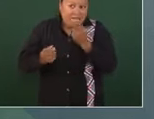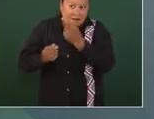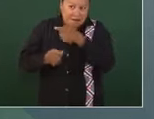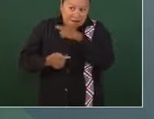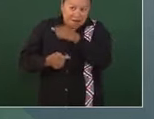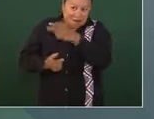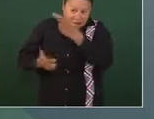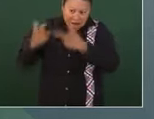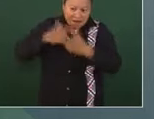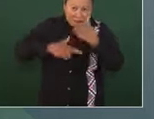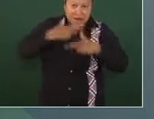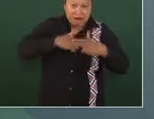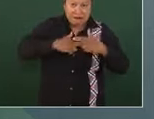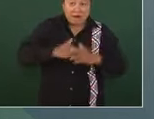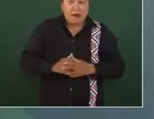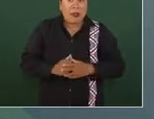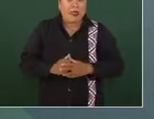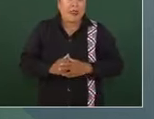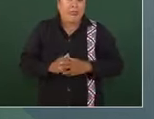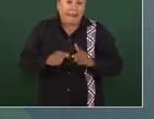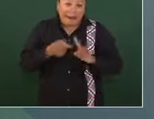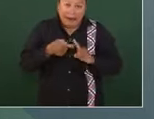y